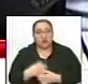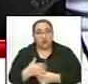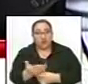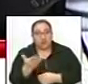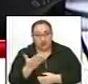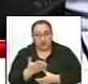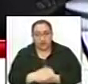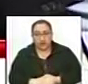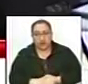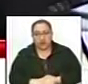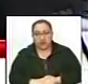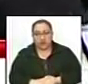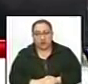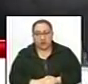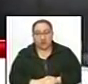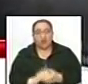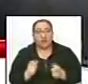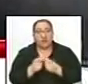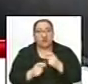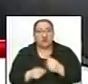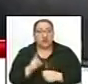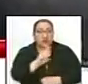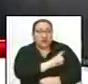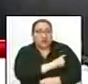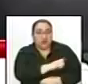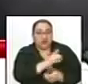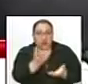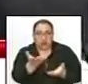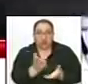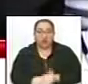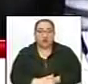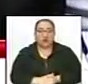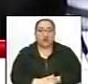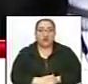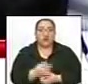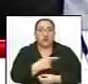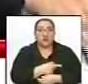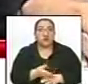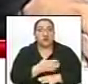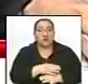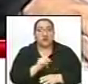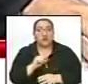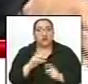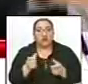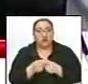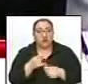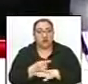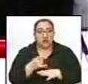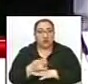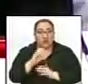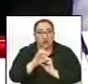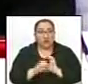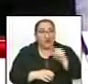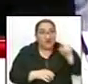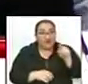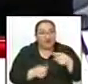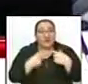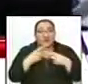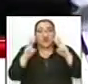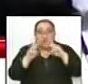pedido el congresista delegado que ha sido designado por la Subcomisión de Acusaciones